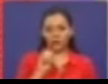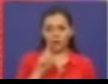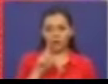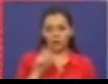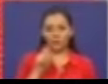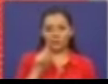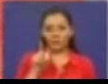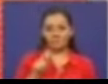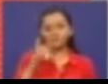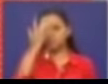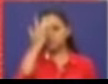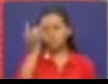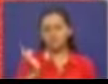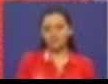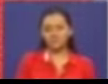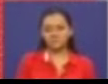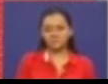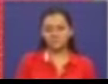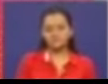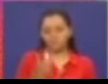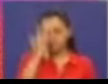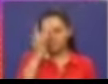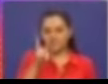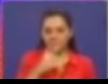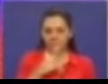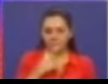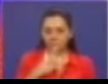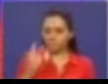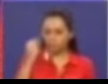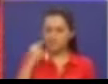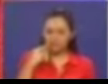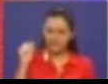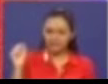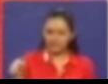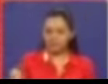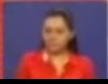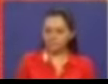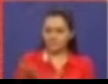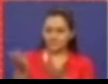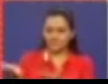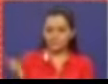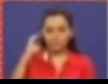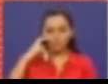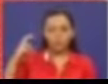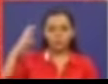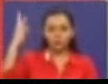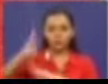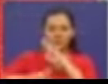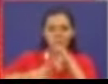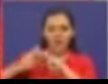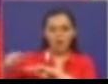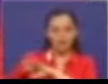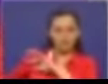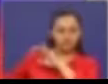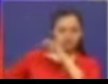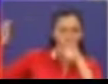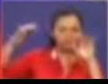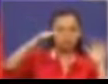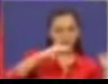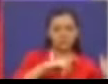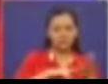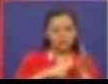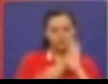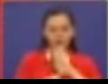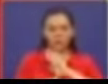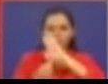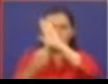López? Bueno, ¿por qué no Puerto López? Pero además era un centro turístico de nivel mundial y tiene que ser el espejo del